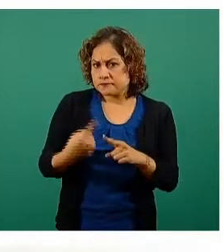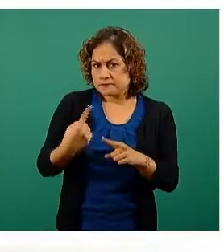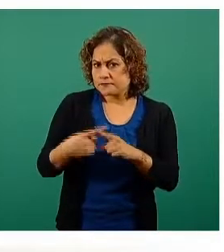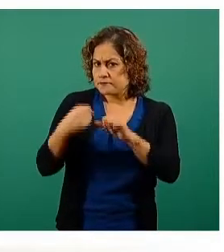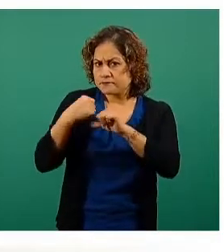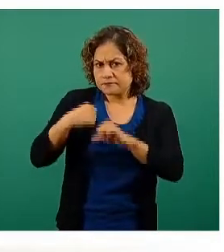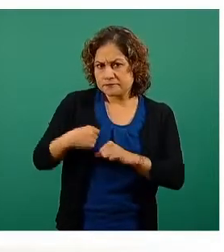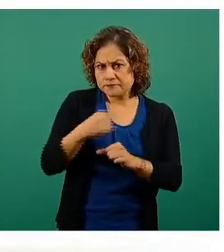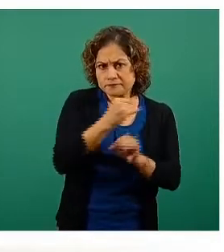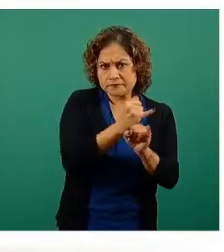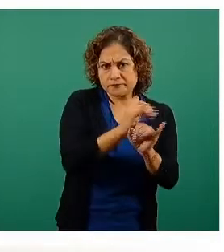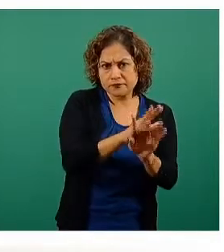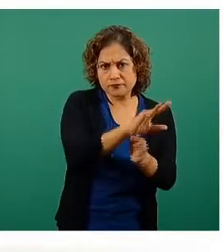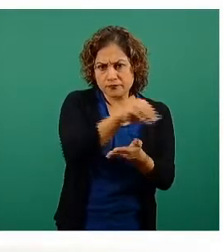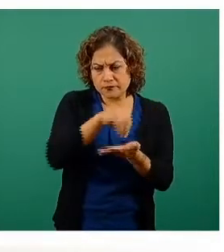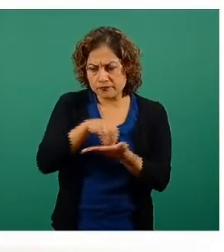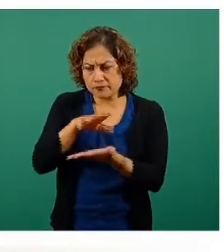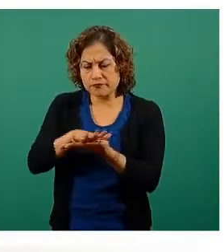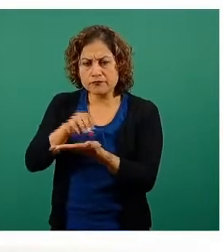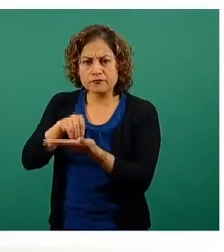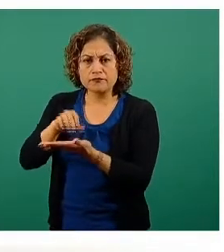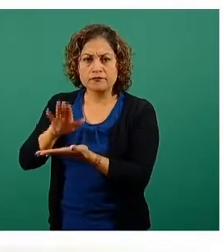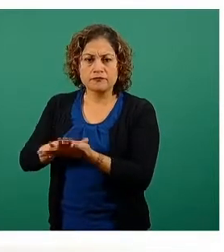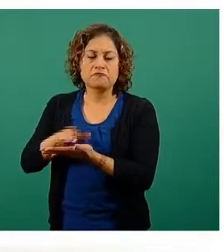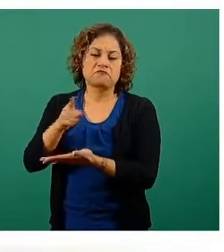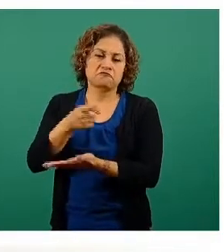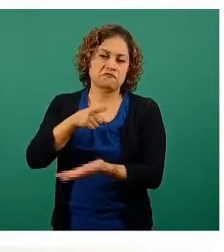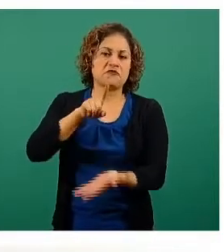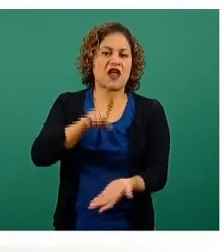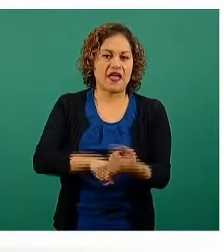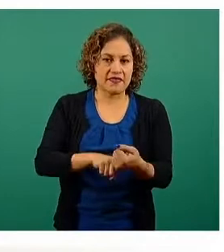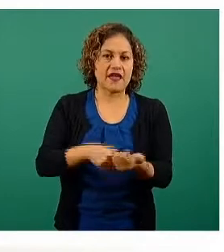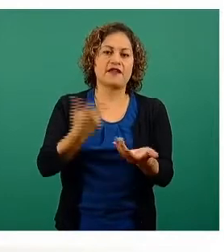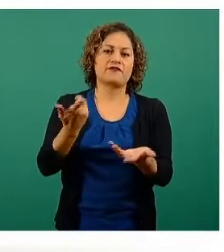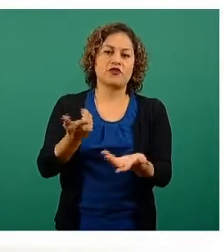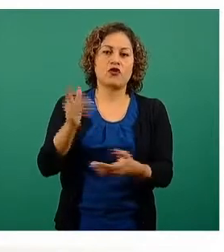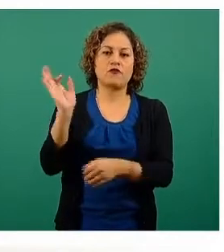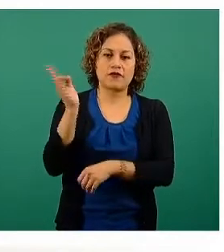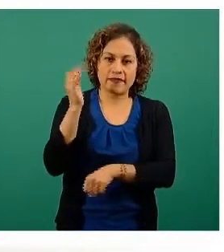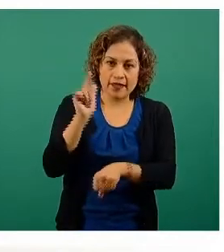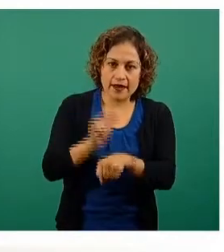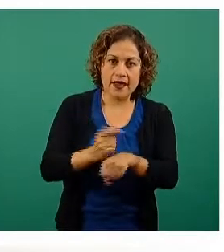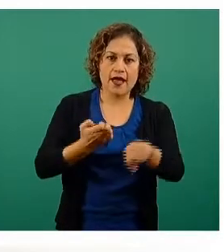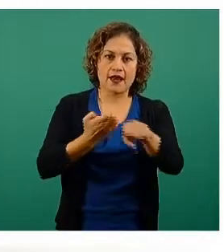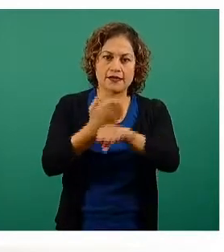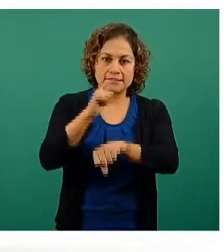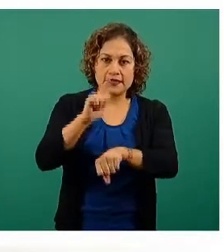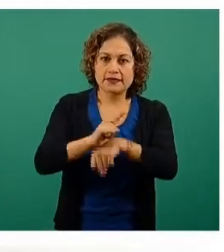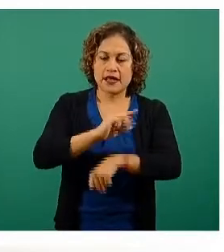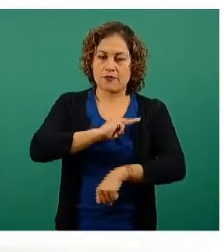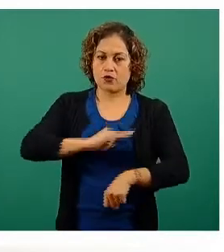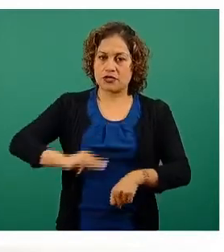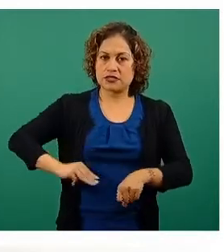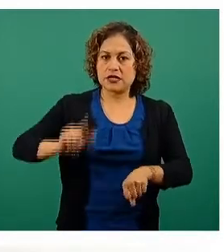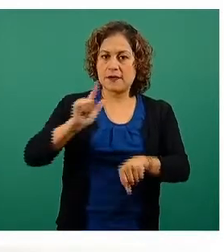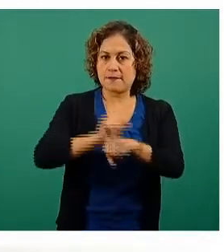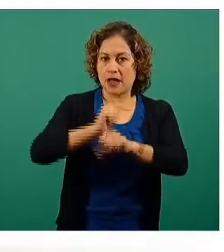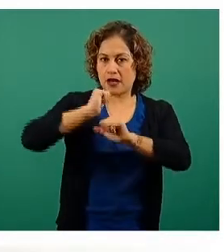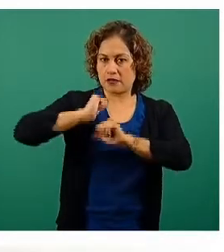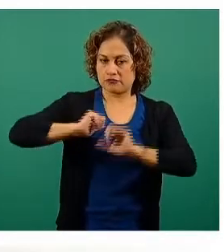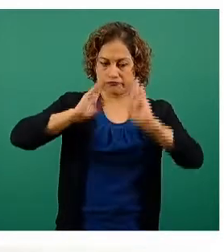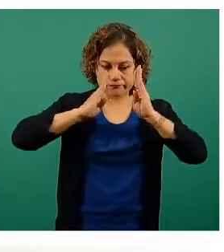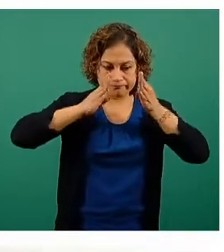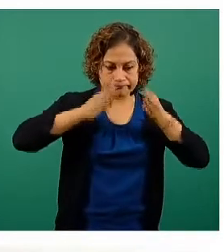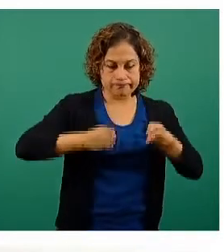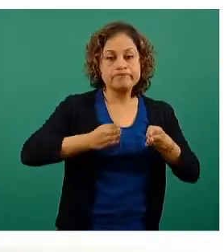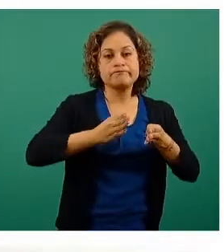nivel jurisdiccional, a nivel local, han venido avanzando con esta estrategia. Y hasta el corte del día de hoy, 6 de febrero,